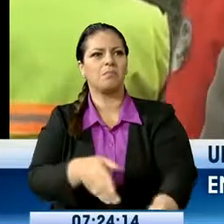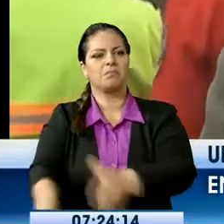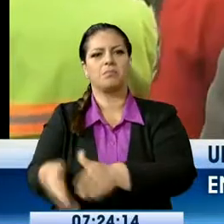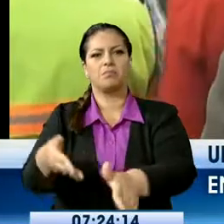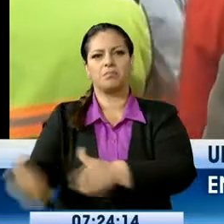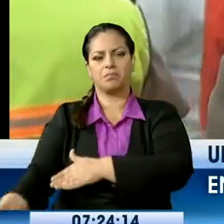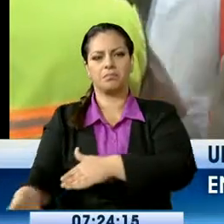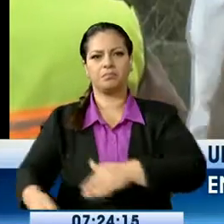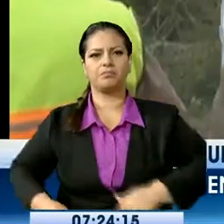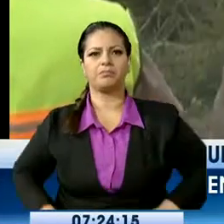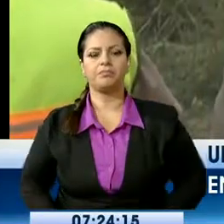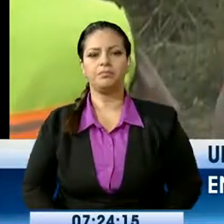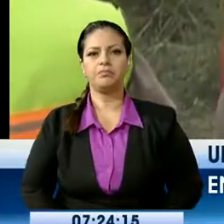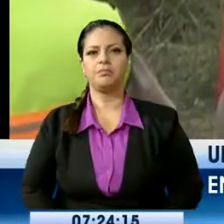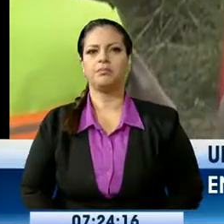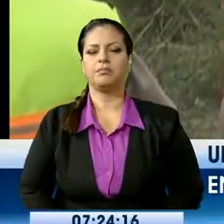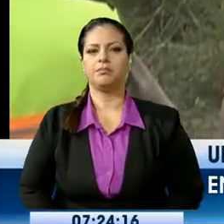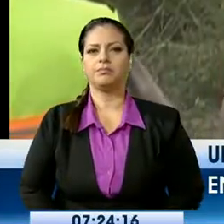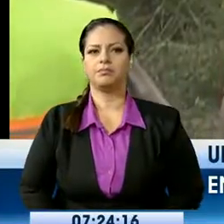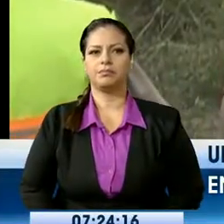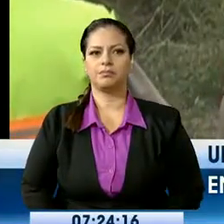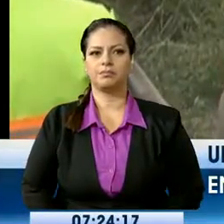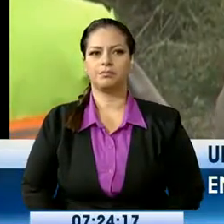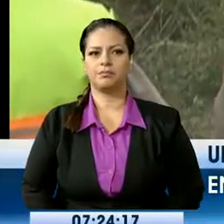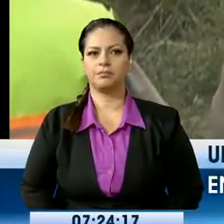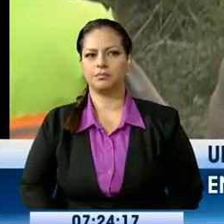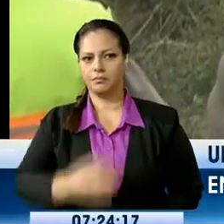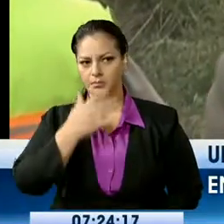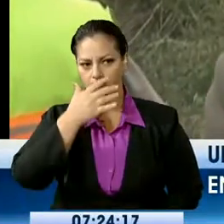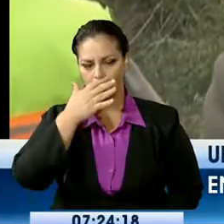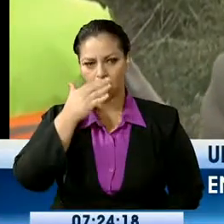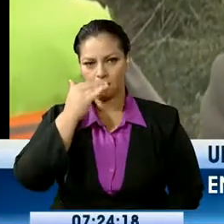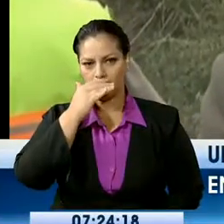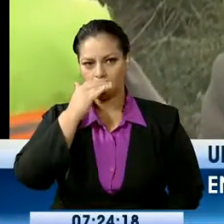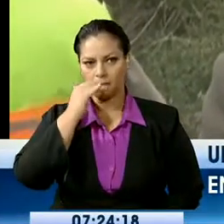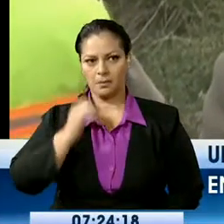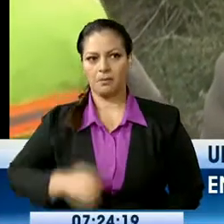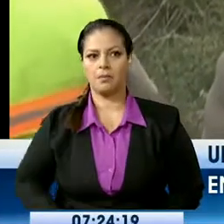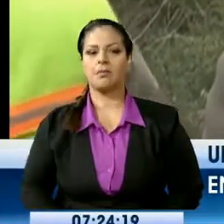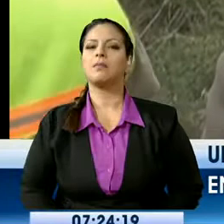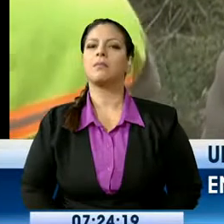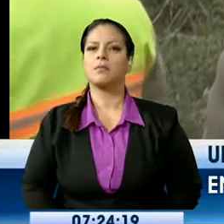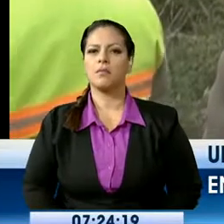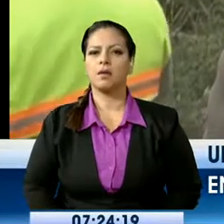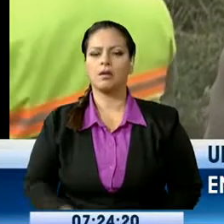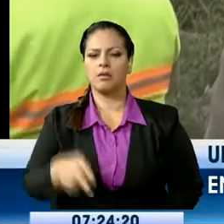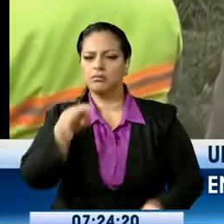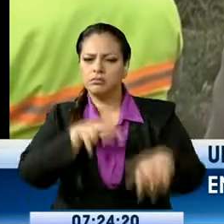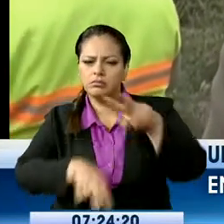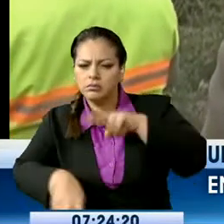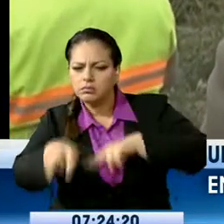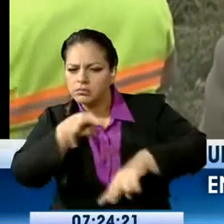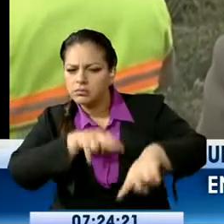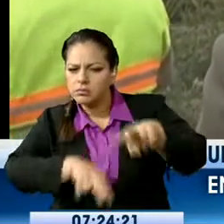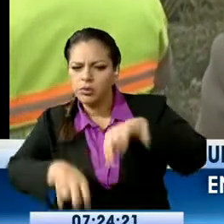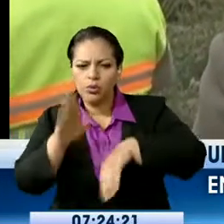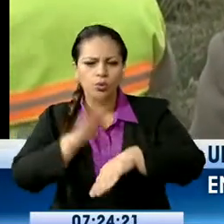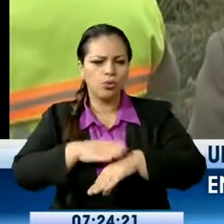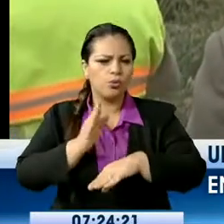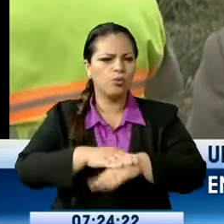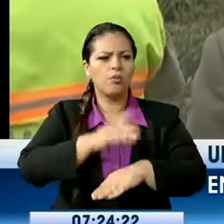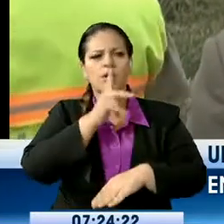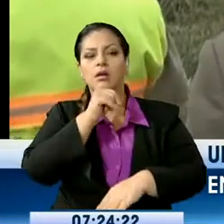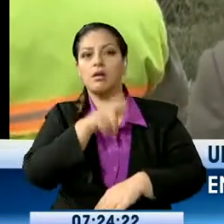de los próximos momentos pues determinaremos realmente si hubo responsabilidades, ya que aparentemente pues hay